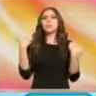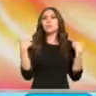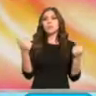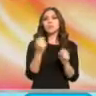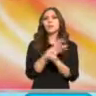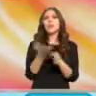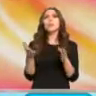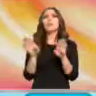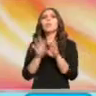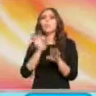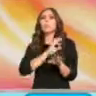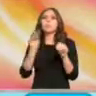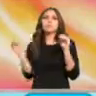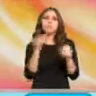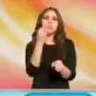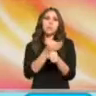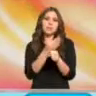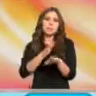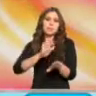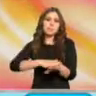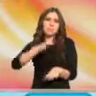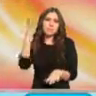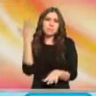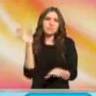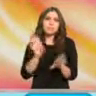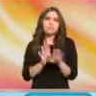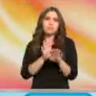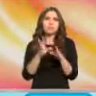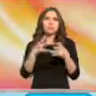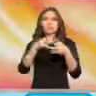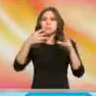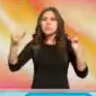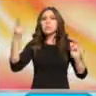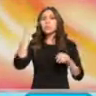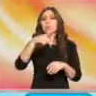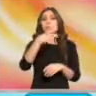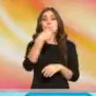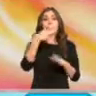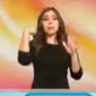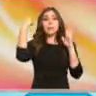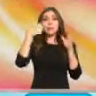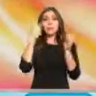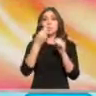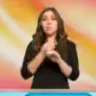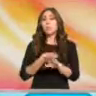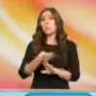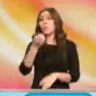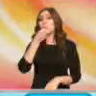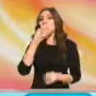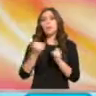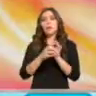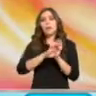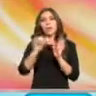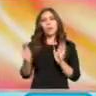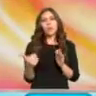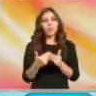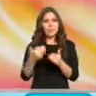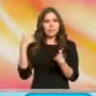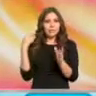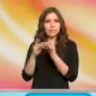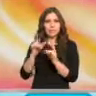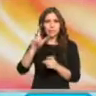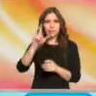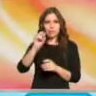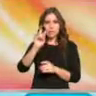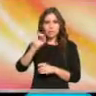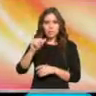dónde te podías mover, ahora ya la cosa es un poco más fantasmal. La película no es tan poderosa como Loving, no me voy a centrar en eso, es un poco más complaciente,